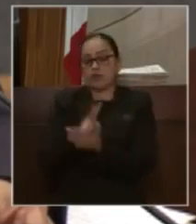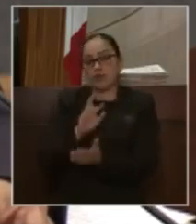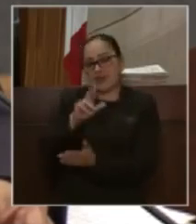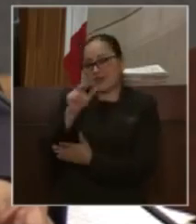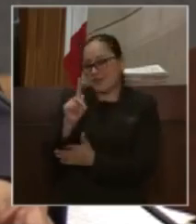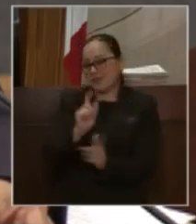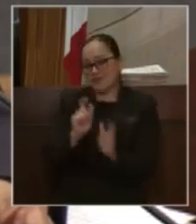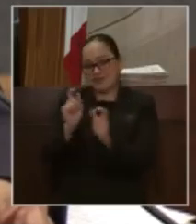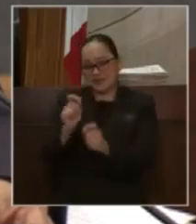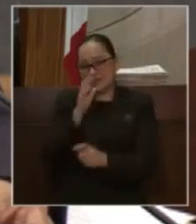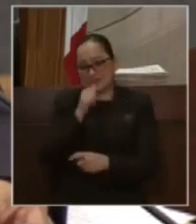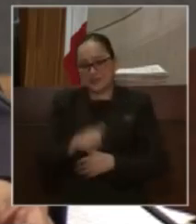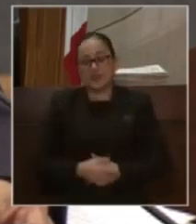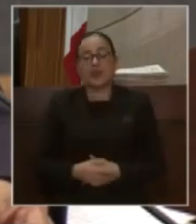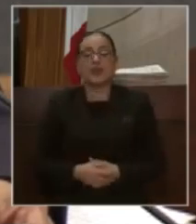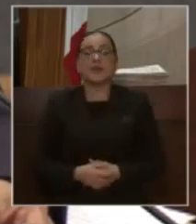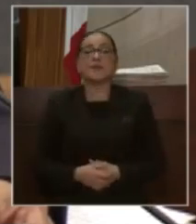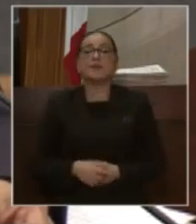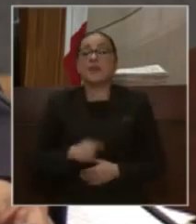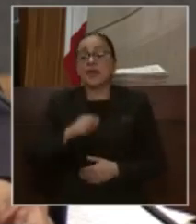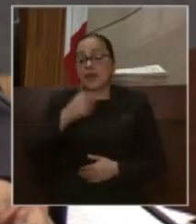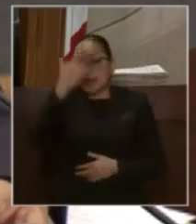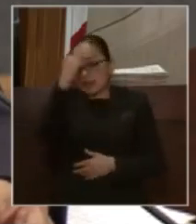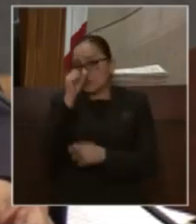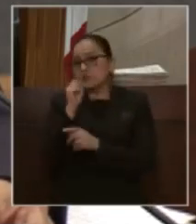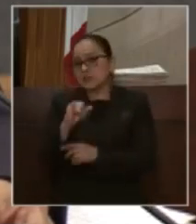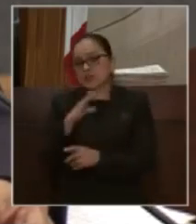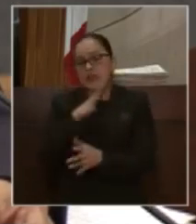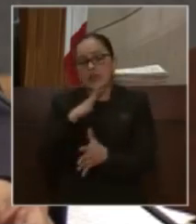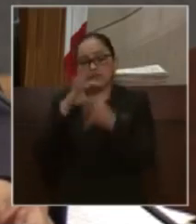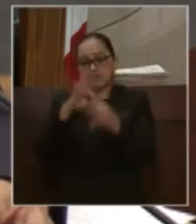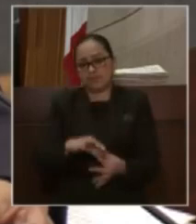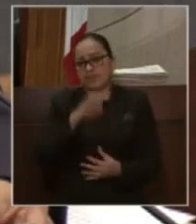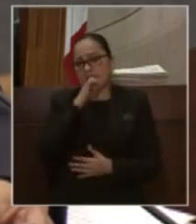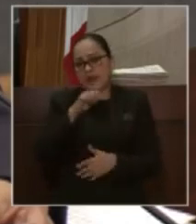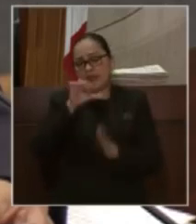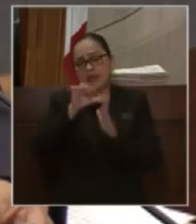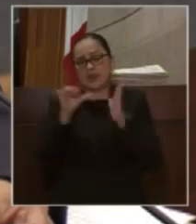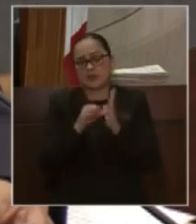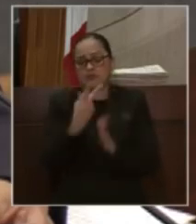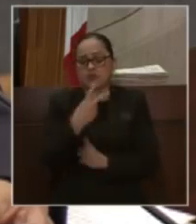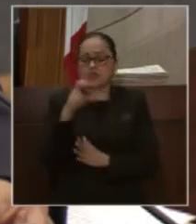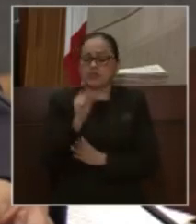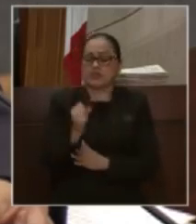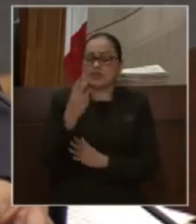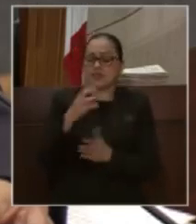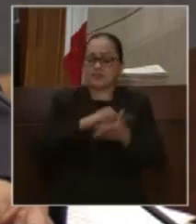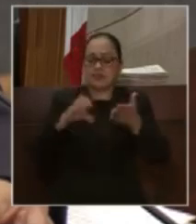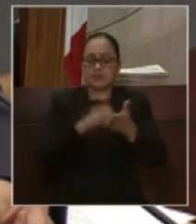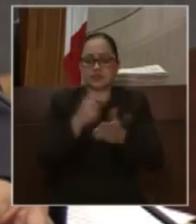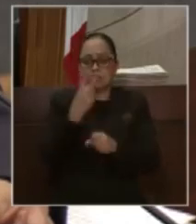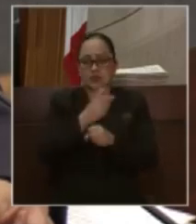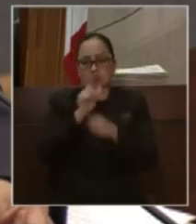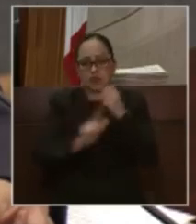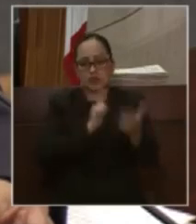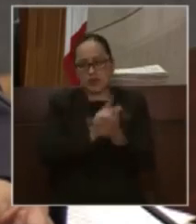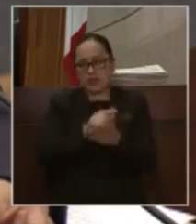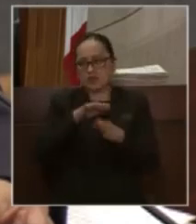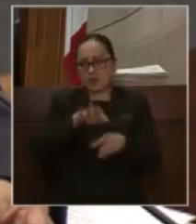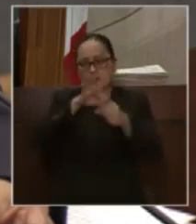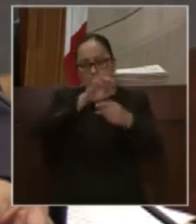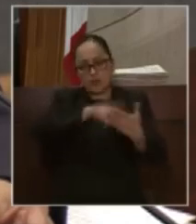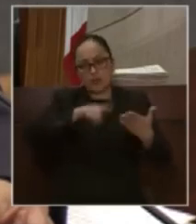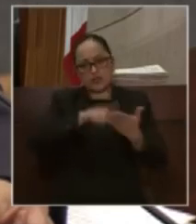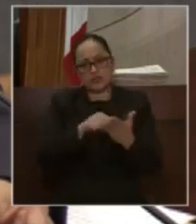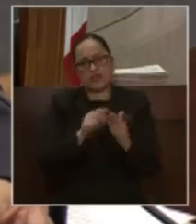propone declarar fundado el agravio en el que se aduce que la responsable inaplicó el artículo 263, fracción segunda de la Ley Electoral Local en